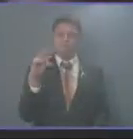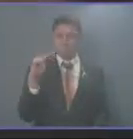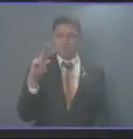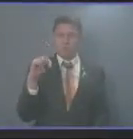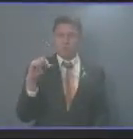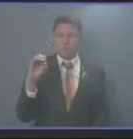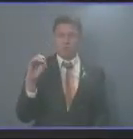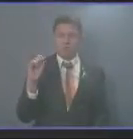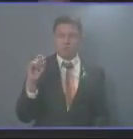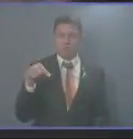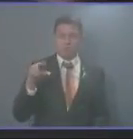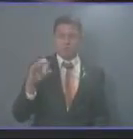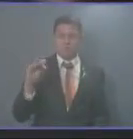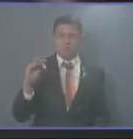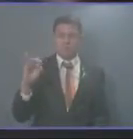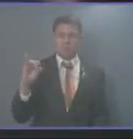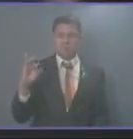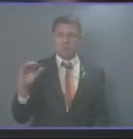inmunohistoquímica,